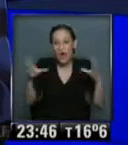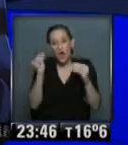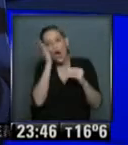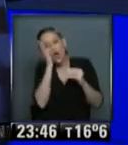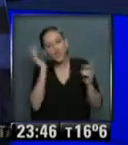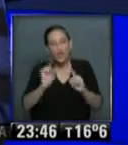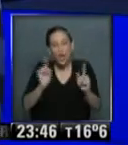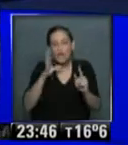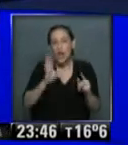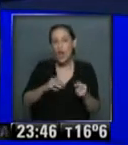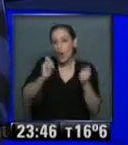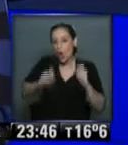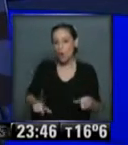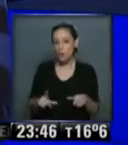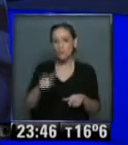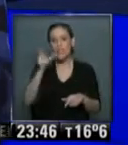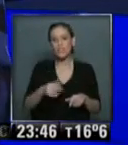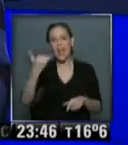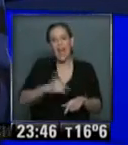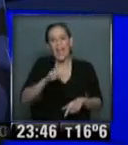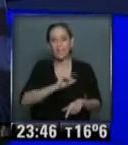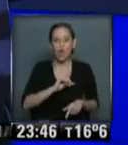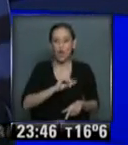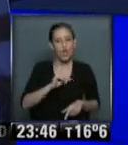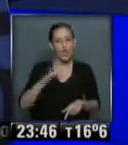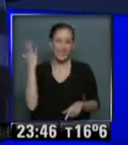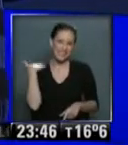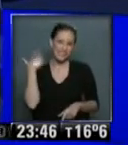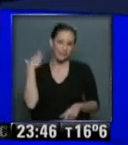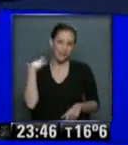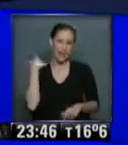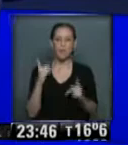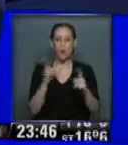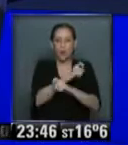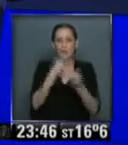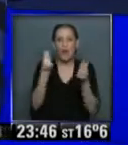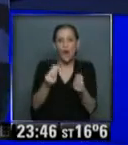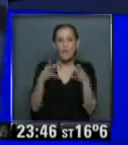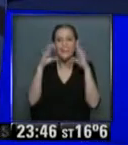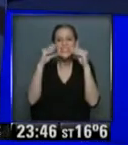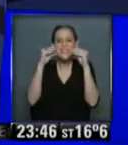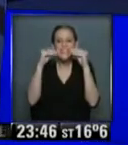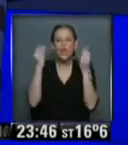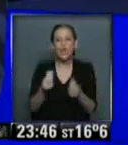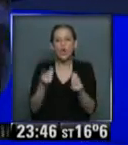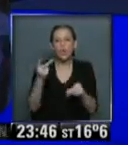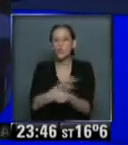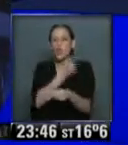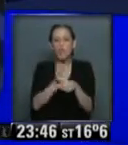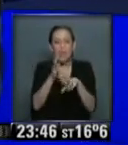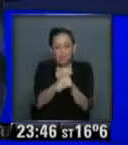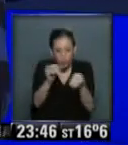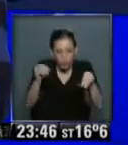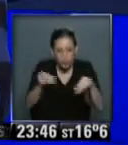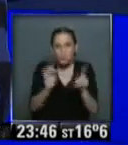lo cual es practiquísimo para los que tenemos dolor de espalda, ¿no? Es maravilloso. ¿Cómo se hace un sándwich? No puedes hacer miguitas porque si no se te llena todo de